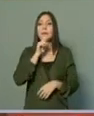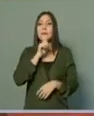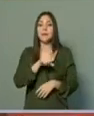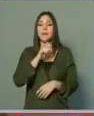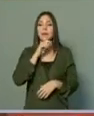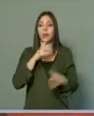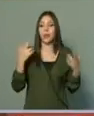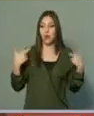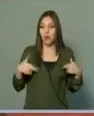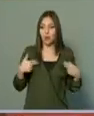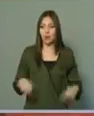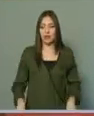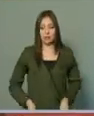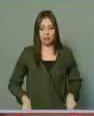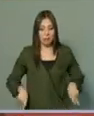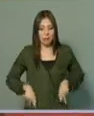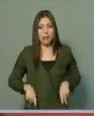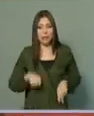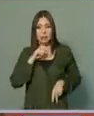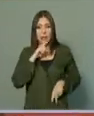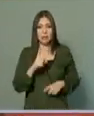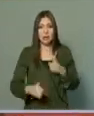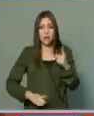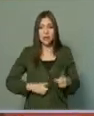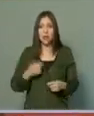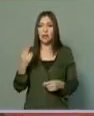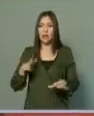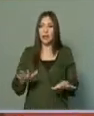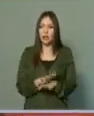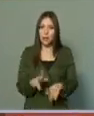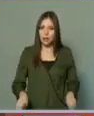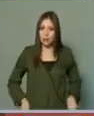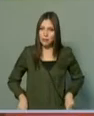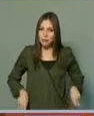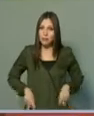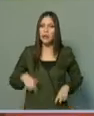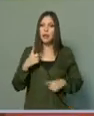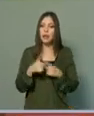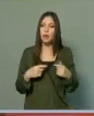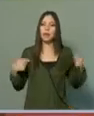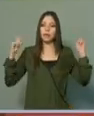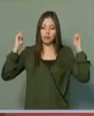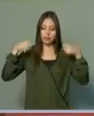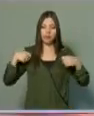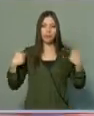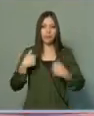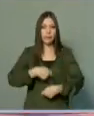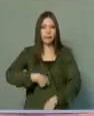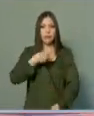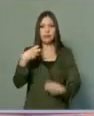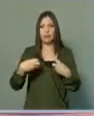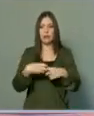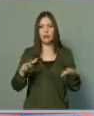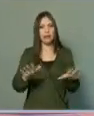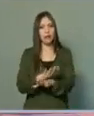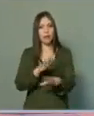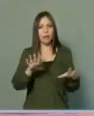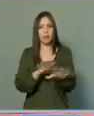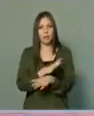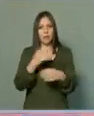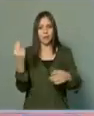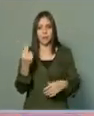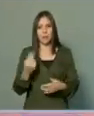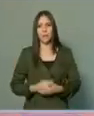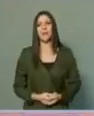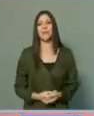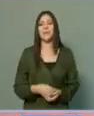cambiar los pants, la sudadera, la playera y hasta los tenis, ¿no? Así es, muchísimas gracias. Muy contento de estar con ustedes, trayendo, por supuesto, lo mejor de la